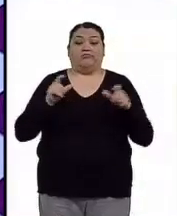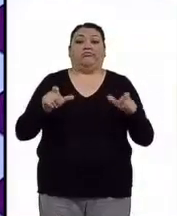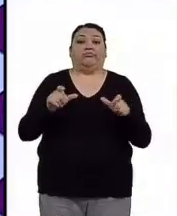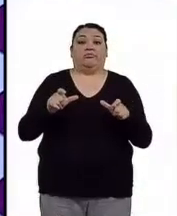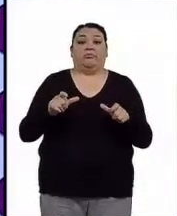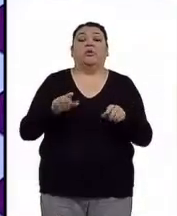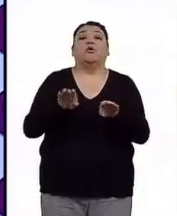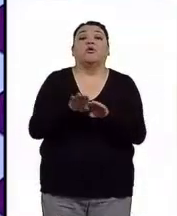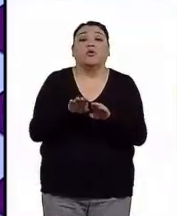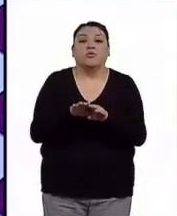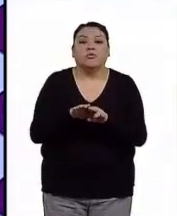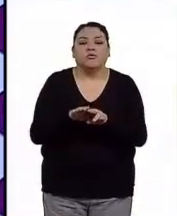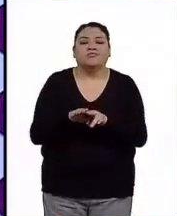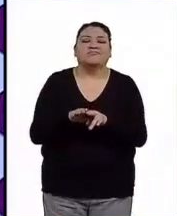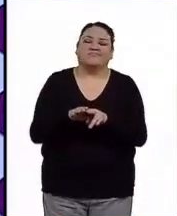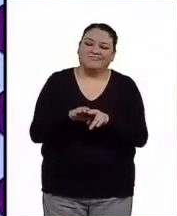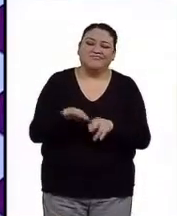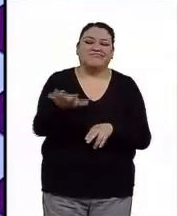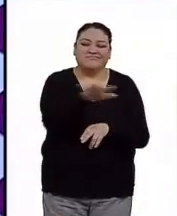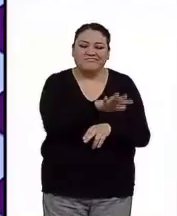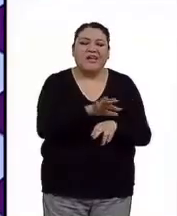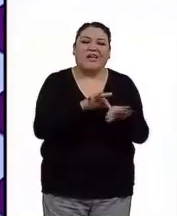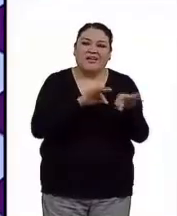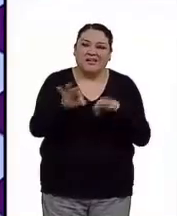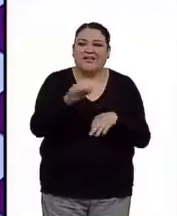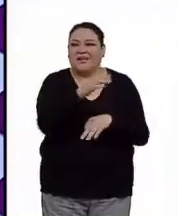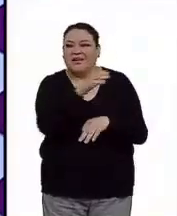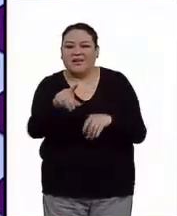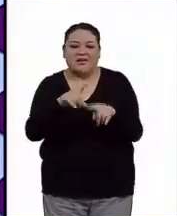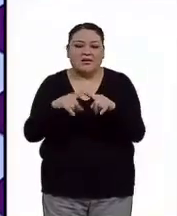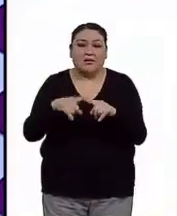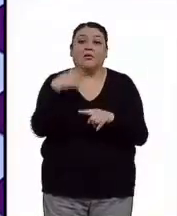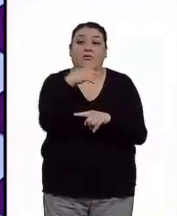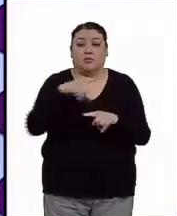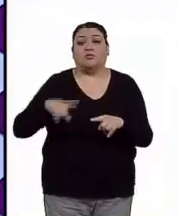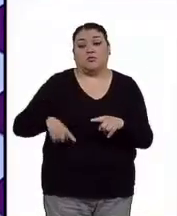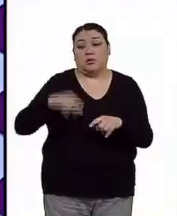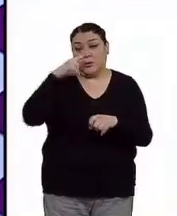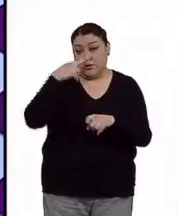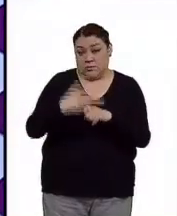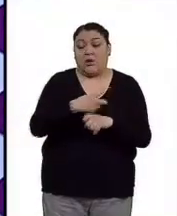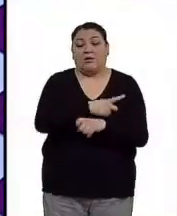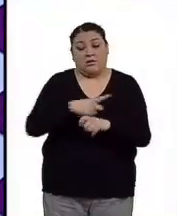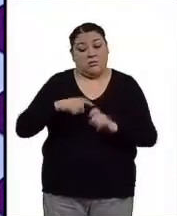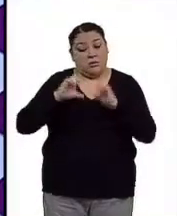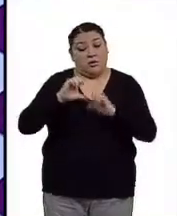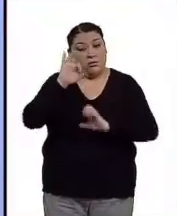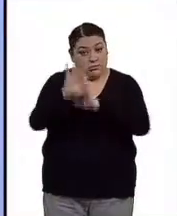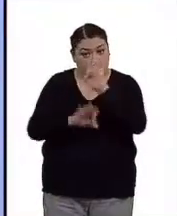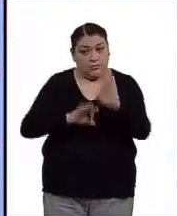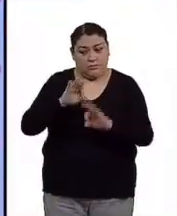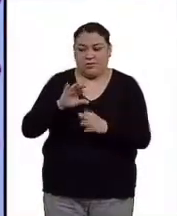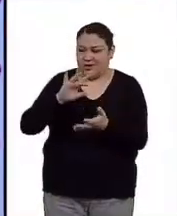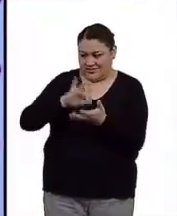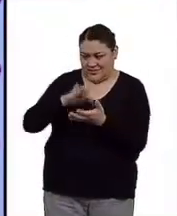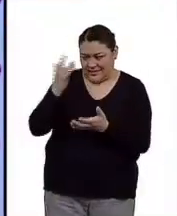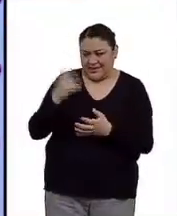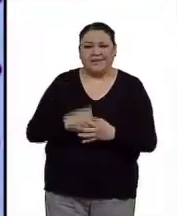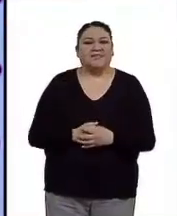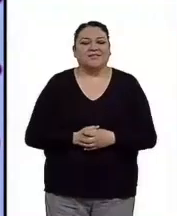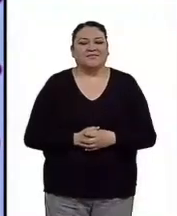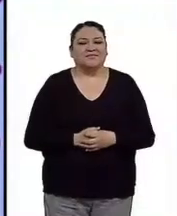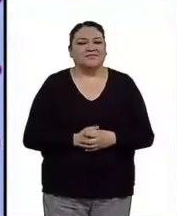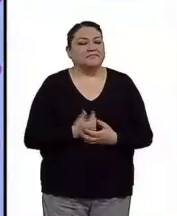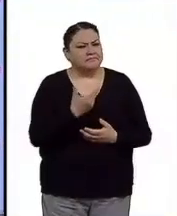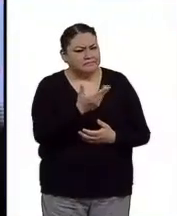mayoría suceden en los ámbitos públicos y por lo tanto son responsabilidad del Estado y así tienen que ser asumidas. Muchas gracias. Al contrario. Abigail. Pues